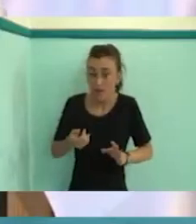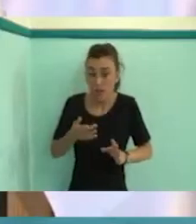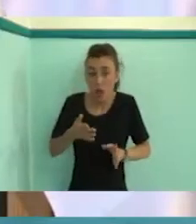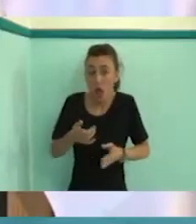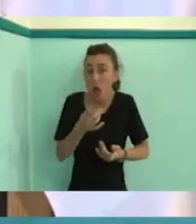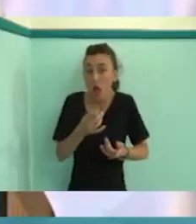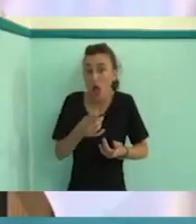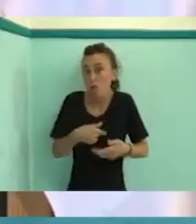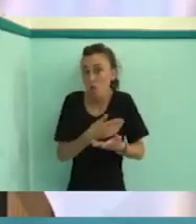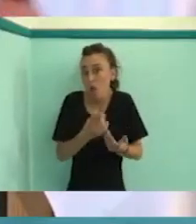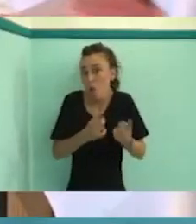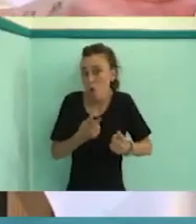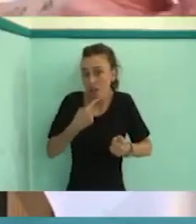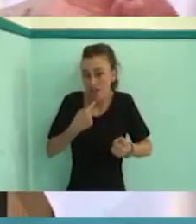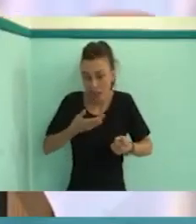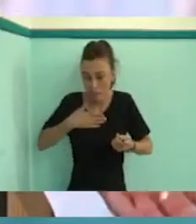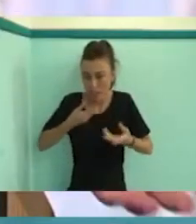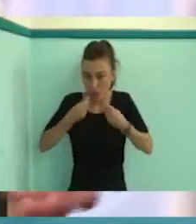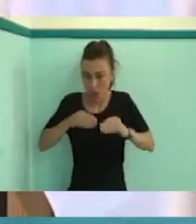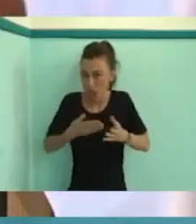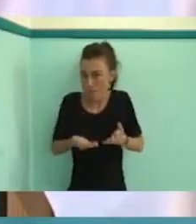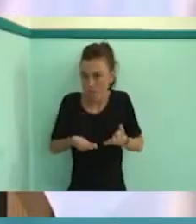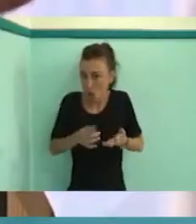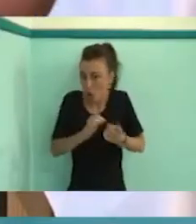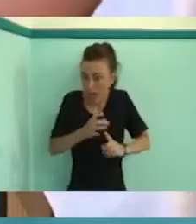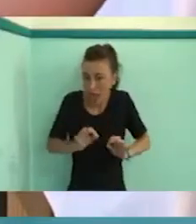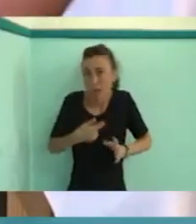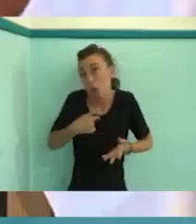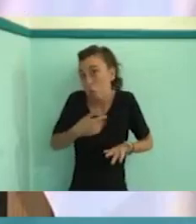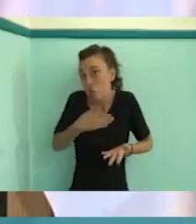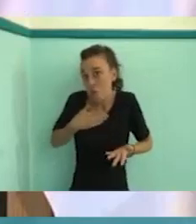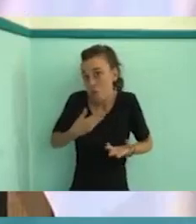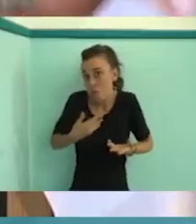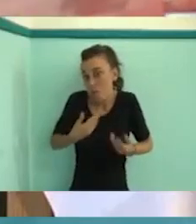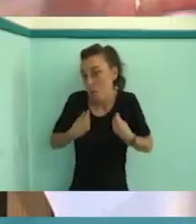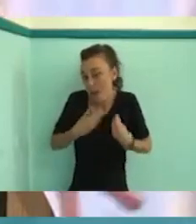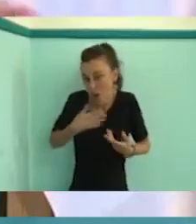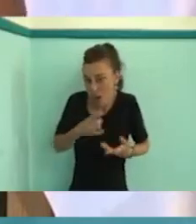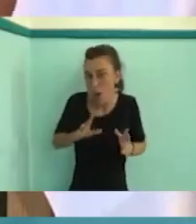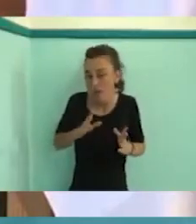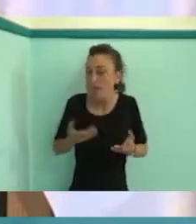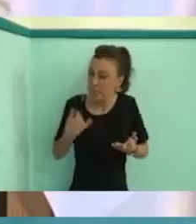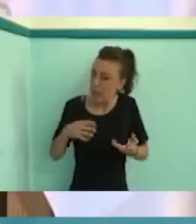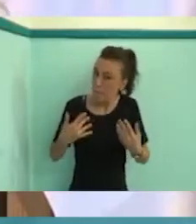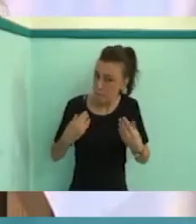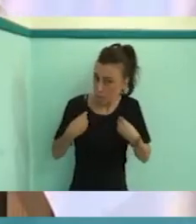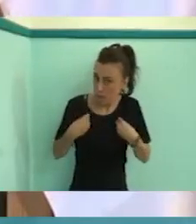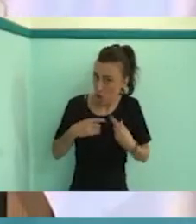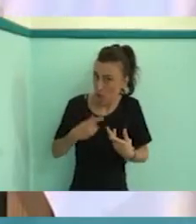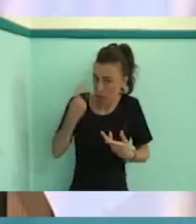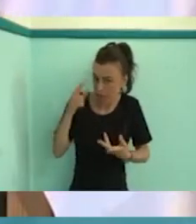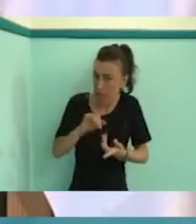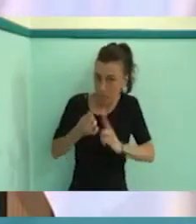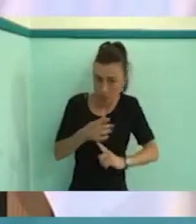si a mí me dieran la opción Pues yo cambiaría tía yo No querría vivir lo que he vivido pero ya que lo he vivido o sea sabiendo que no lo puedo cambiar lo único que le diría a shamara es